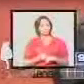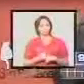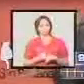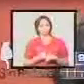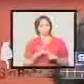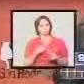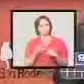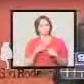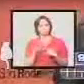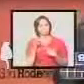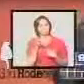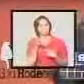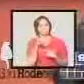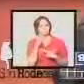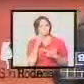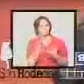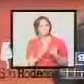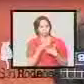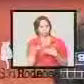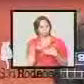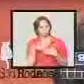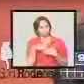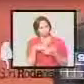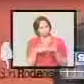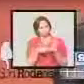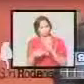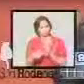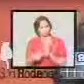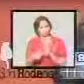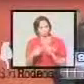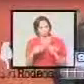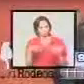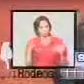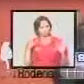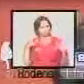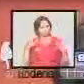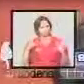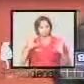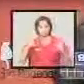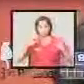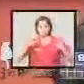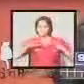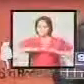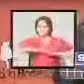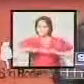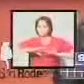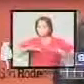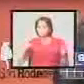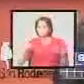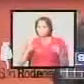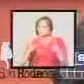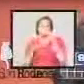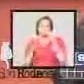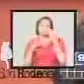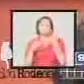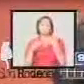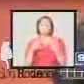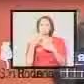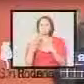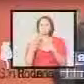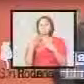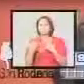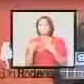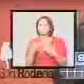primera pregunta es, ¿este 1,5 millones es salario líquido? Que, bueno, me imagino. Y posteriormente habló de algo